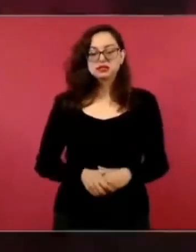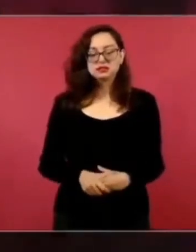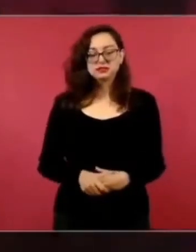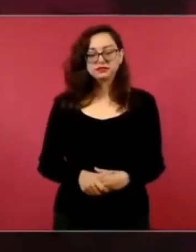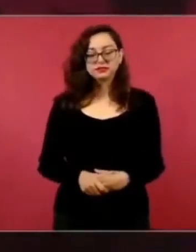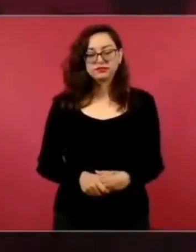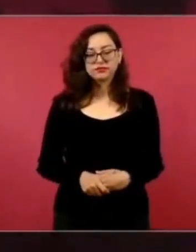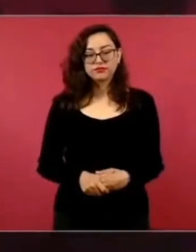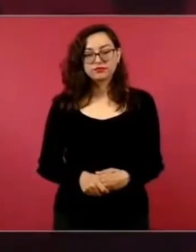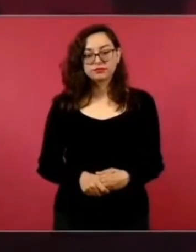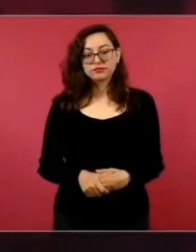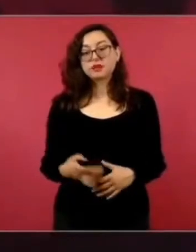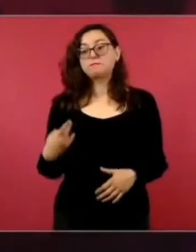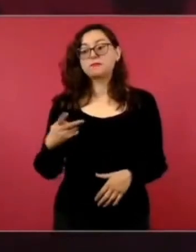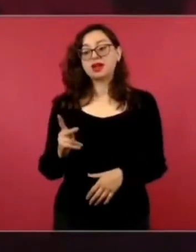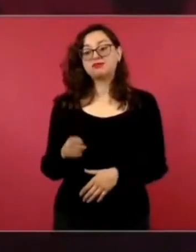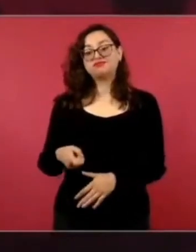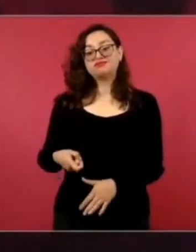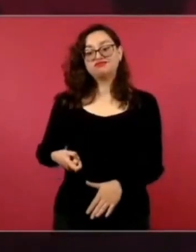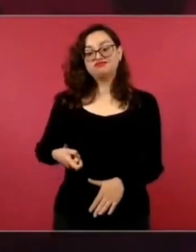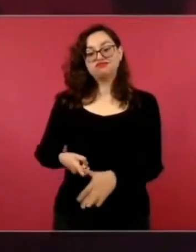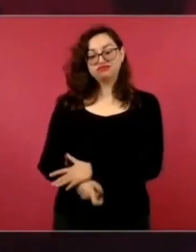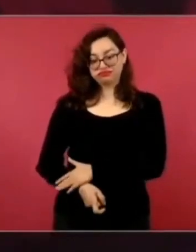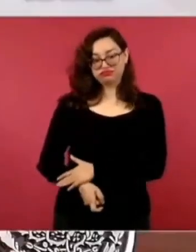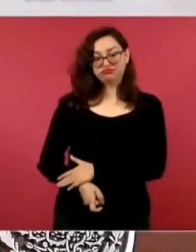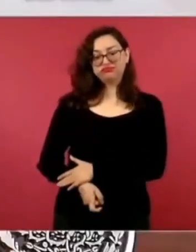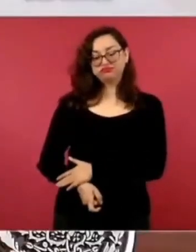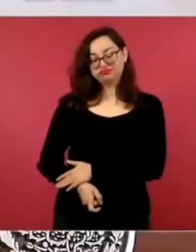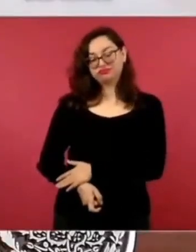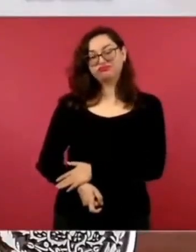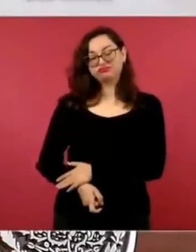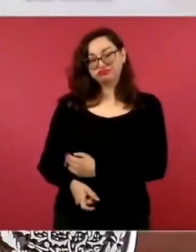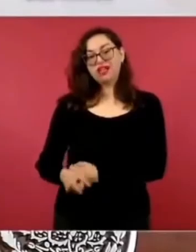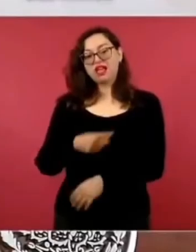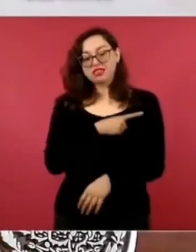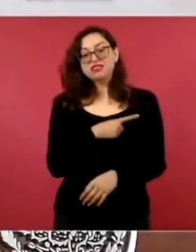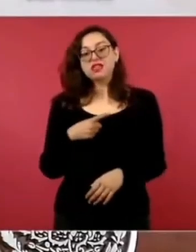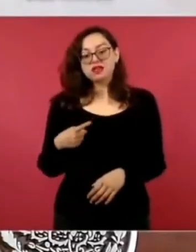Nada más tengo que dar un moche de 5,000.